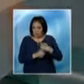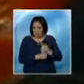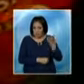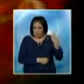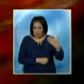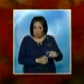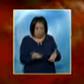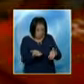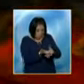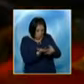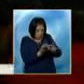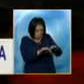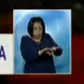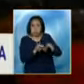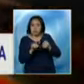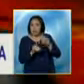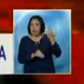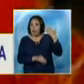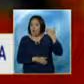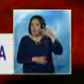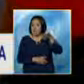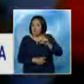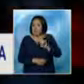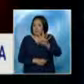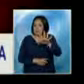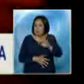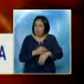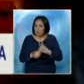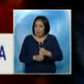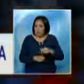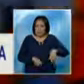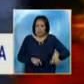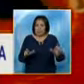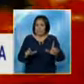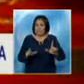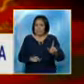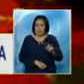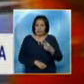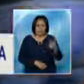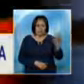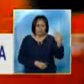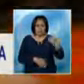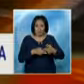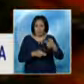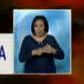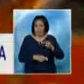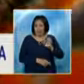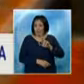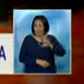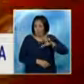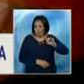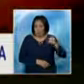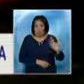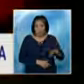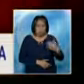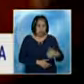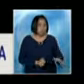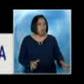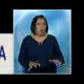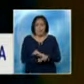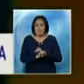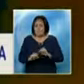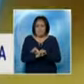sacar archivo de esta ocasión, hace 25 años, nuestro canal, entonces llamado Frecuencia Latina, sufrió un atentado por parte